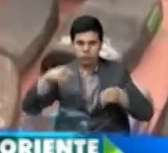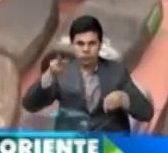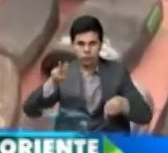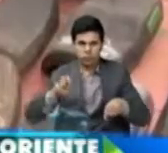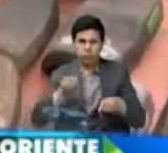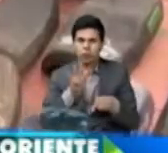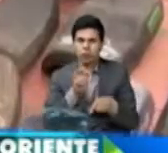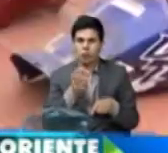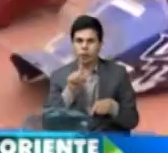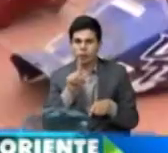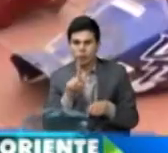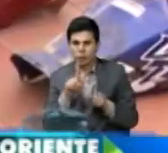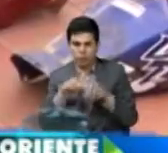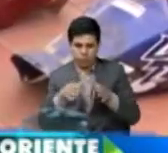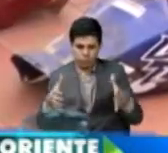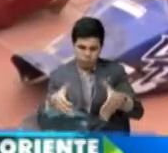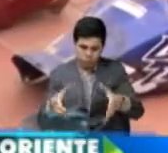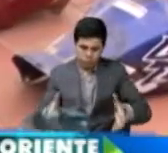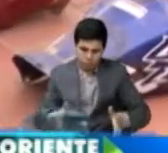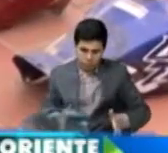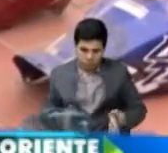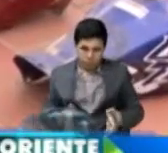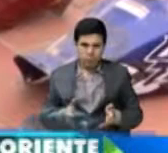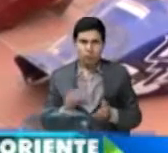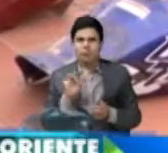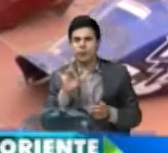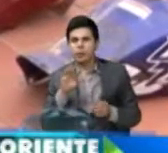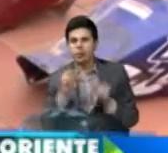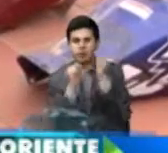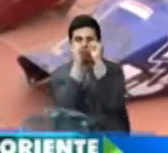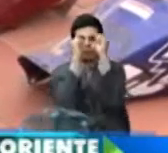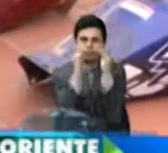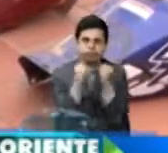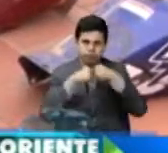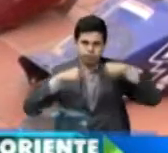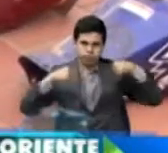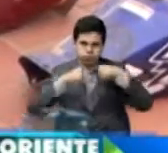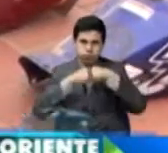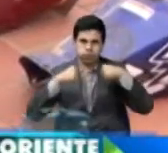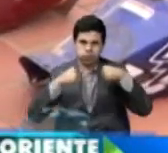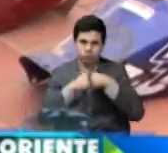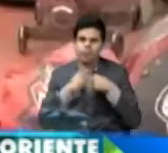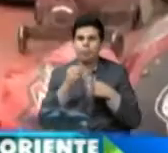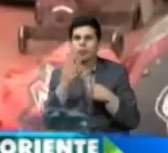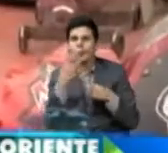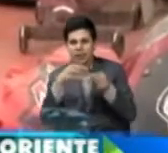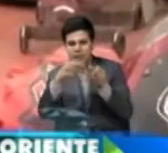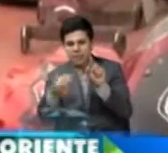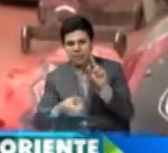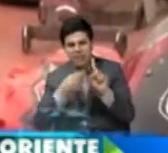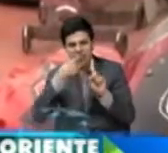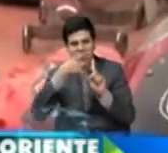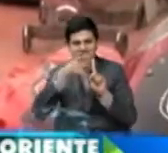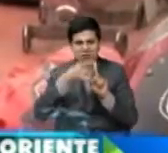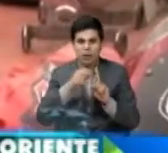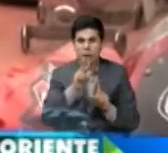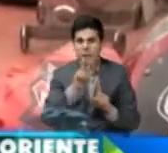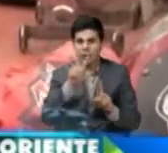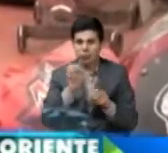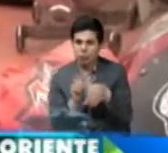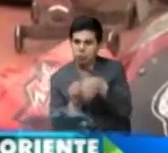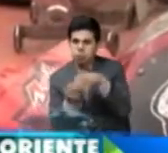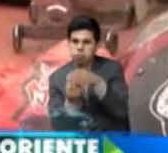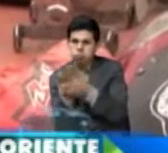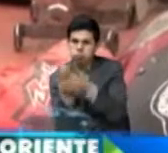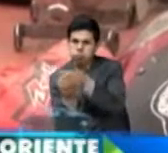chasis serial, 15 amortiguadores, 51 cojines de motocicleta, 3 rines delanteros, 29 exhaustos de motocicleta